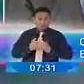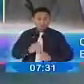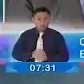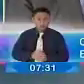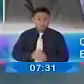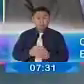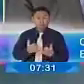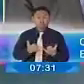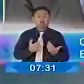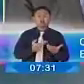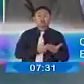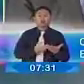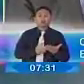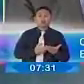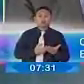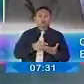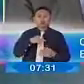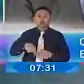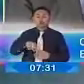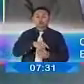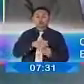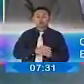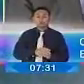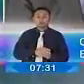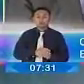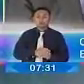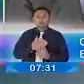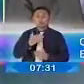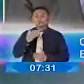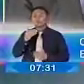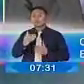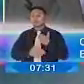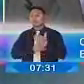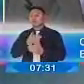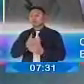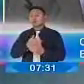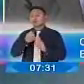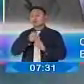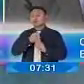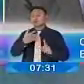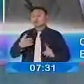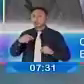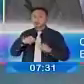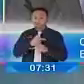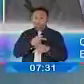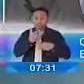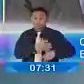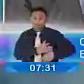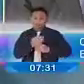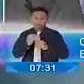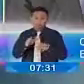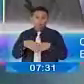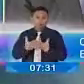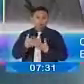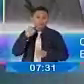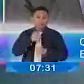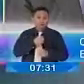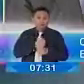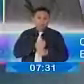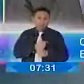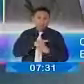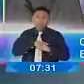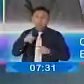una reunión para revisar esos futuros efectos que pudiesen tener nuestras exportaciones y nuestras fuentes de empleo, porque si